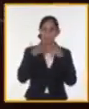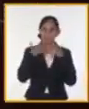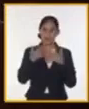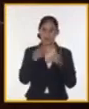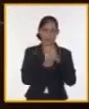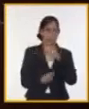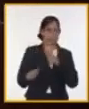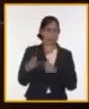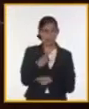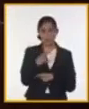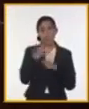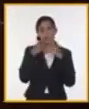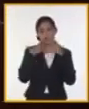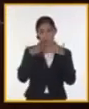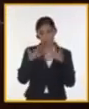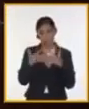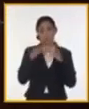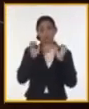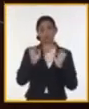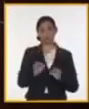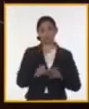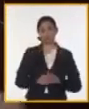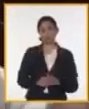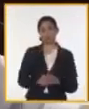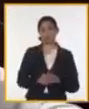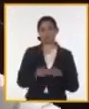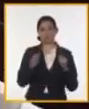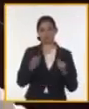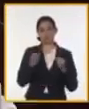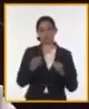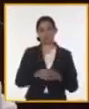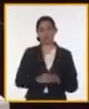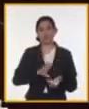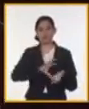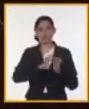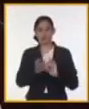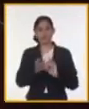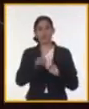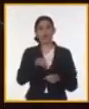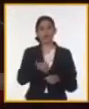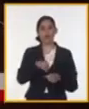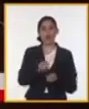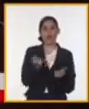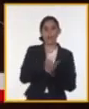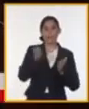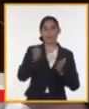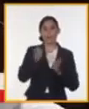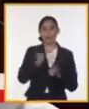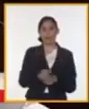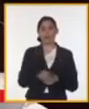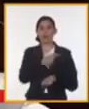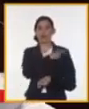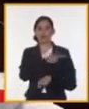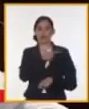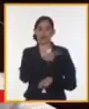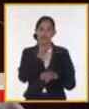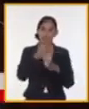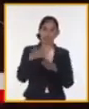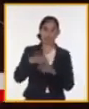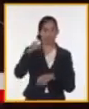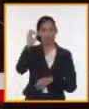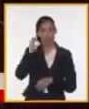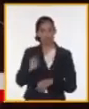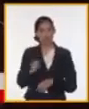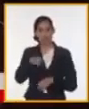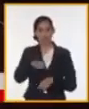importancia principal la estrategia de política de cuadro que aprobamos aquí en el segundo pleno del Comité Central del Partido y que fue presentado